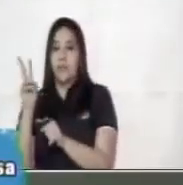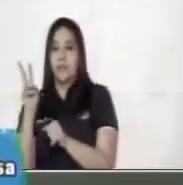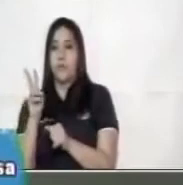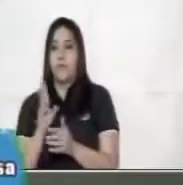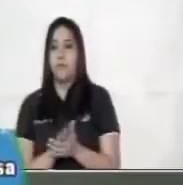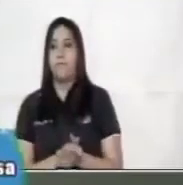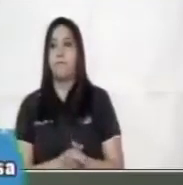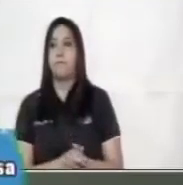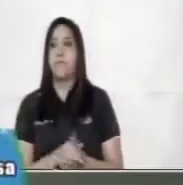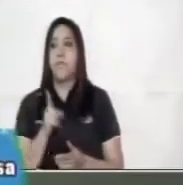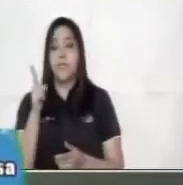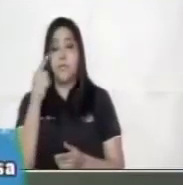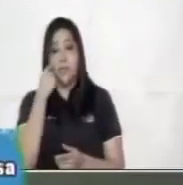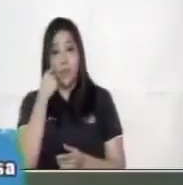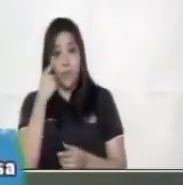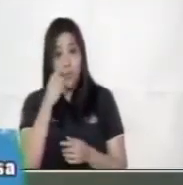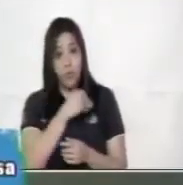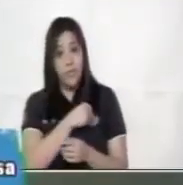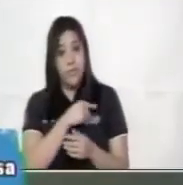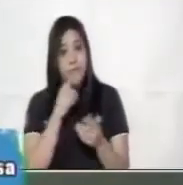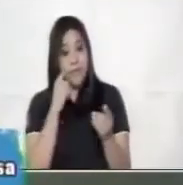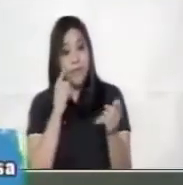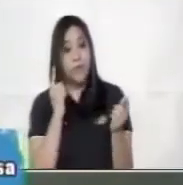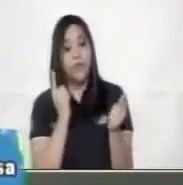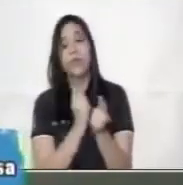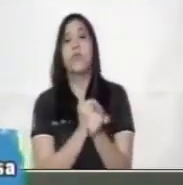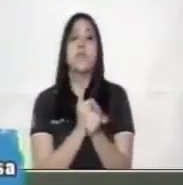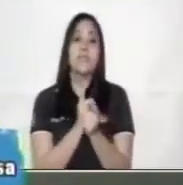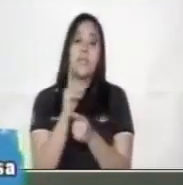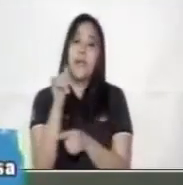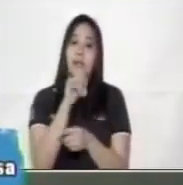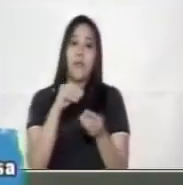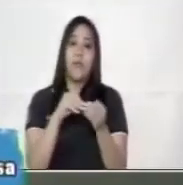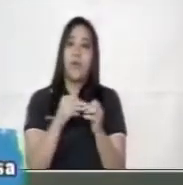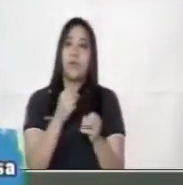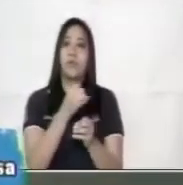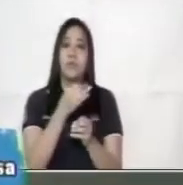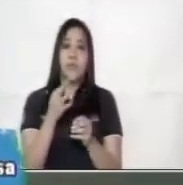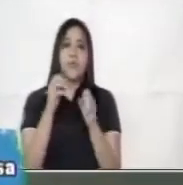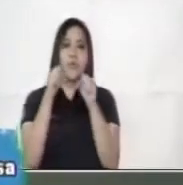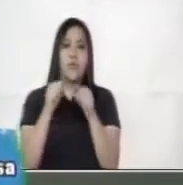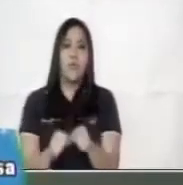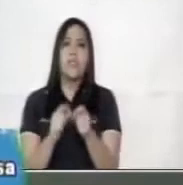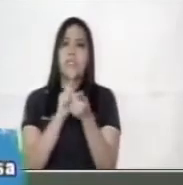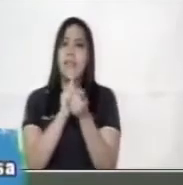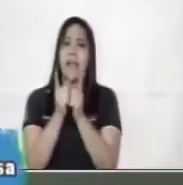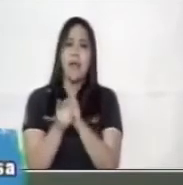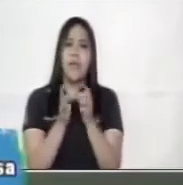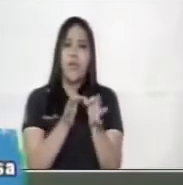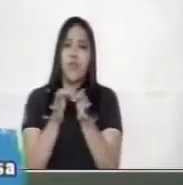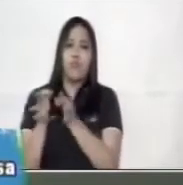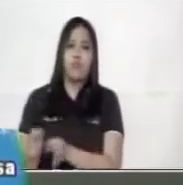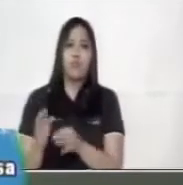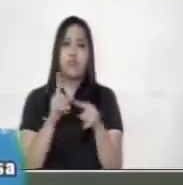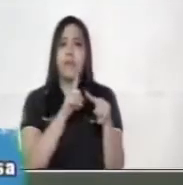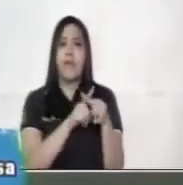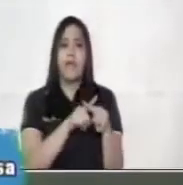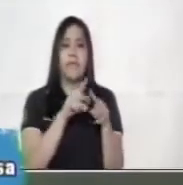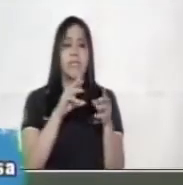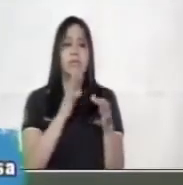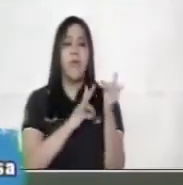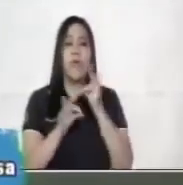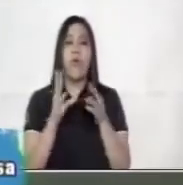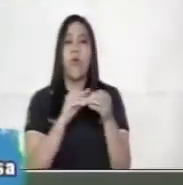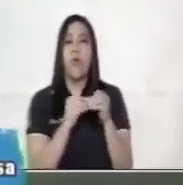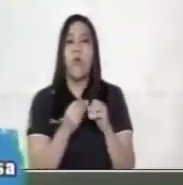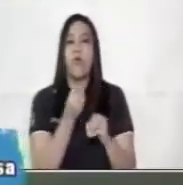Bien, si quieres encontrar los valores por medio de la ecuación, puedes ir sustituyendo en X los valores, como lo